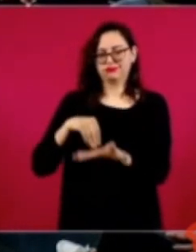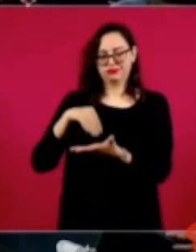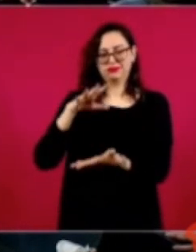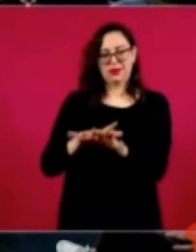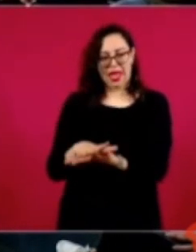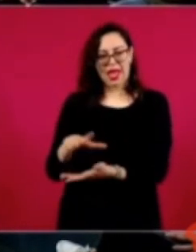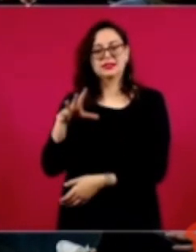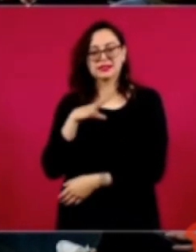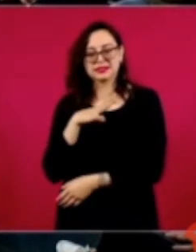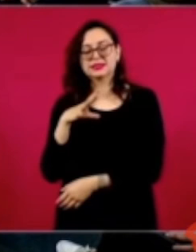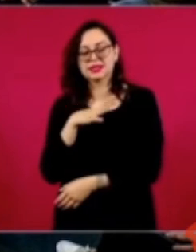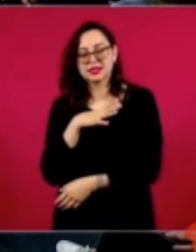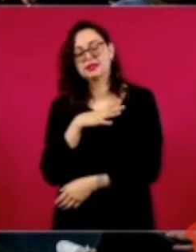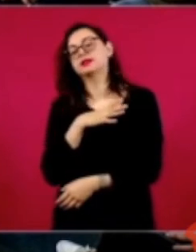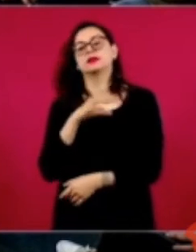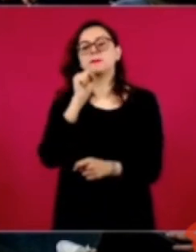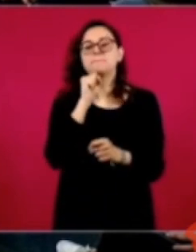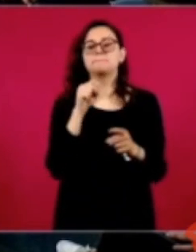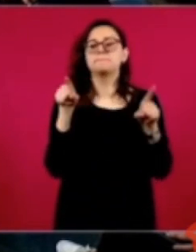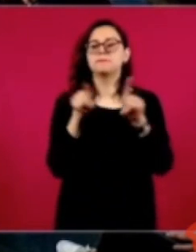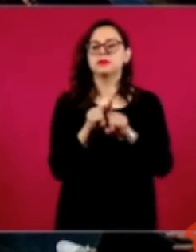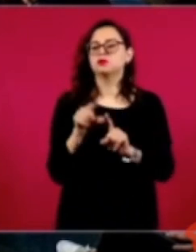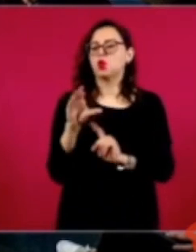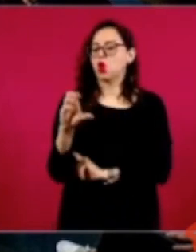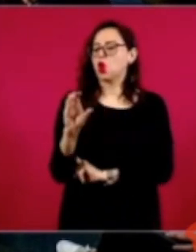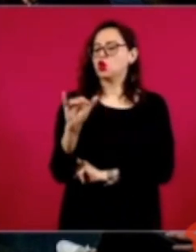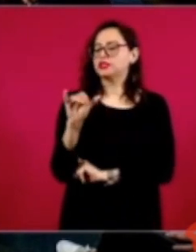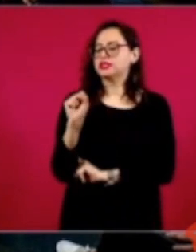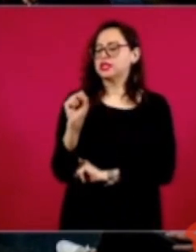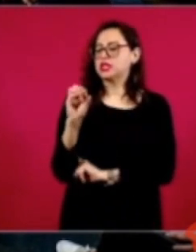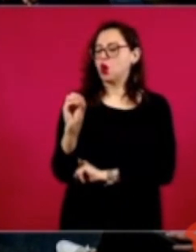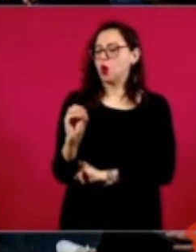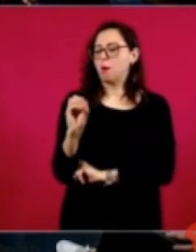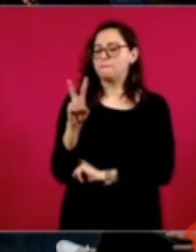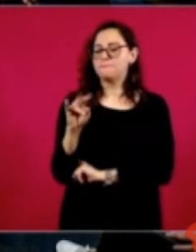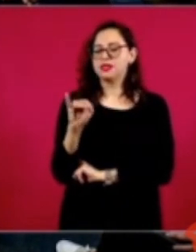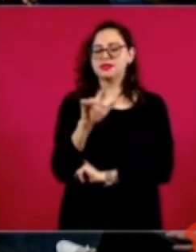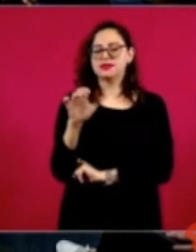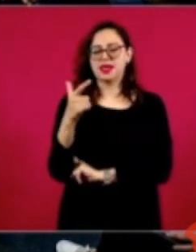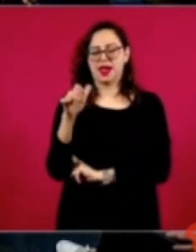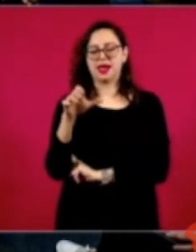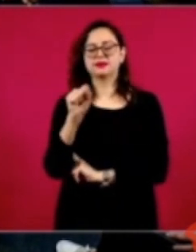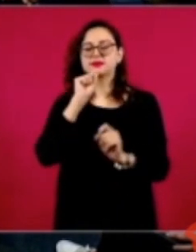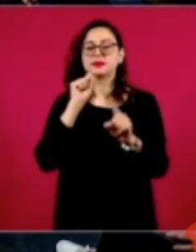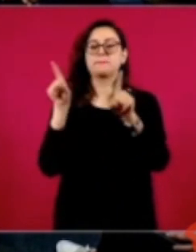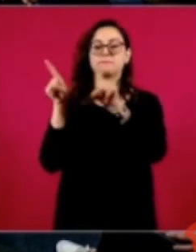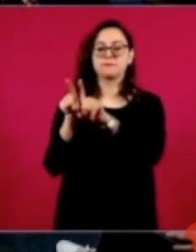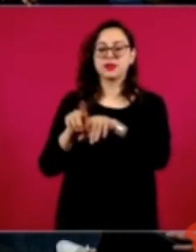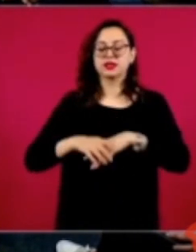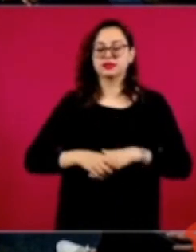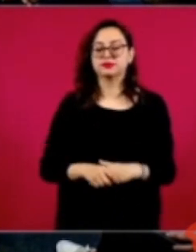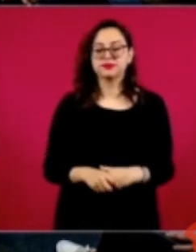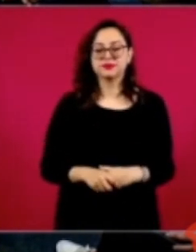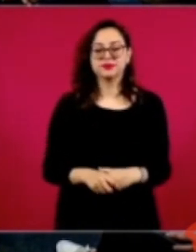Y también don Daniel José Villegas tiene algo de ellos. Le dice Porfirio, mira,